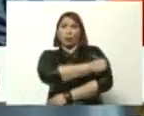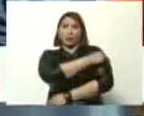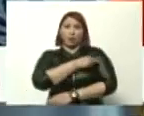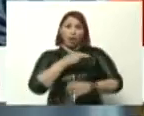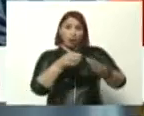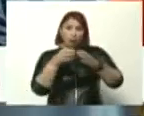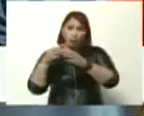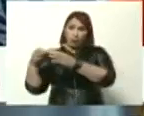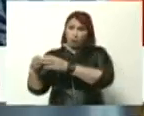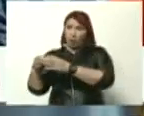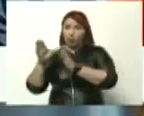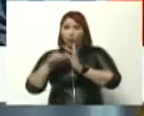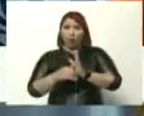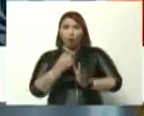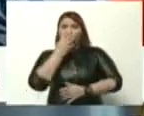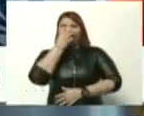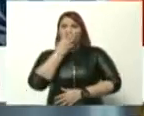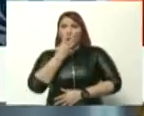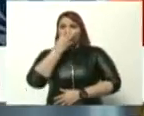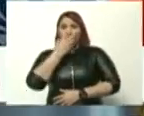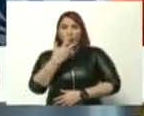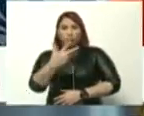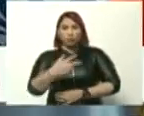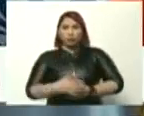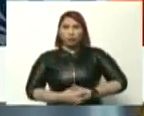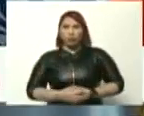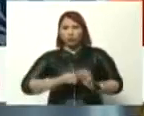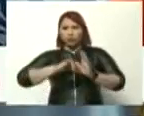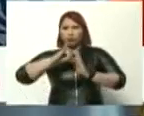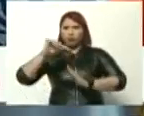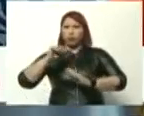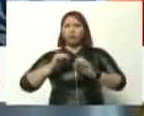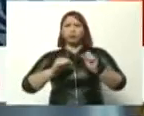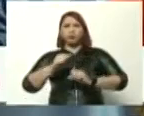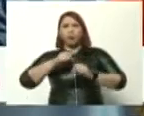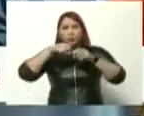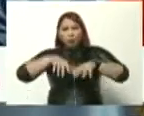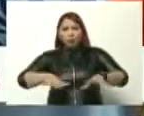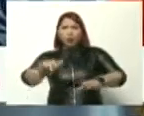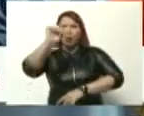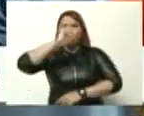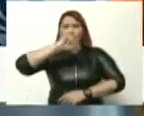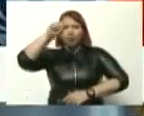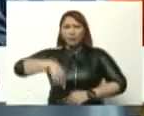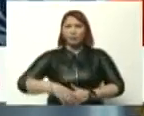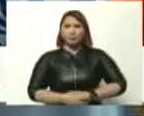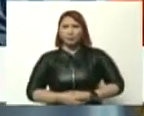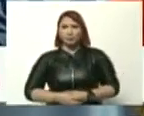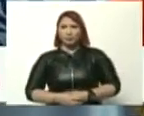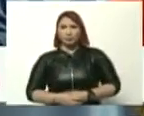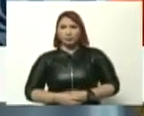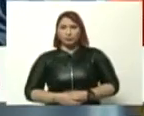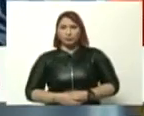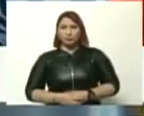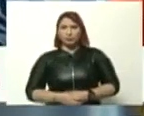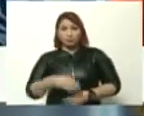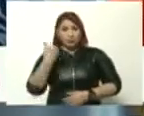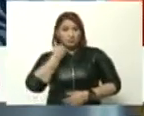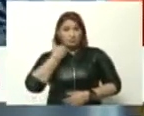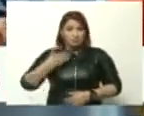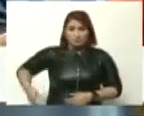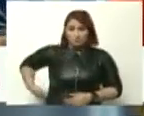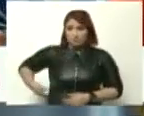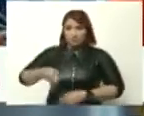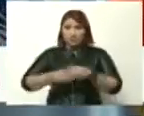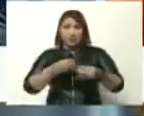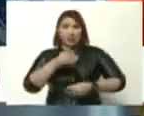robados se encuentran una bomba de 3 caballos de fuerza que suministra el agua al área de nefrología, donde se